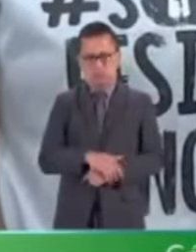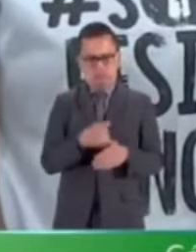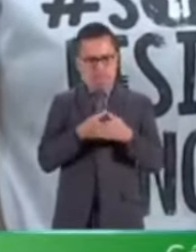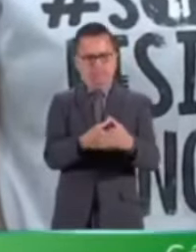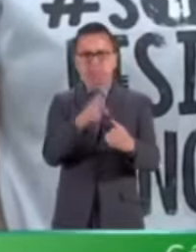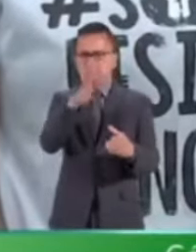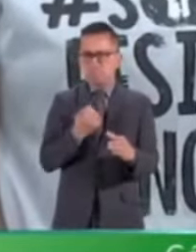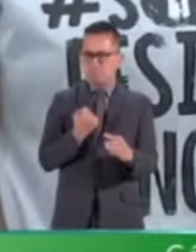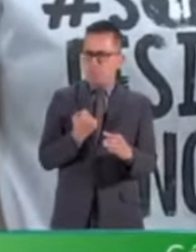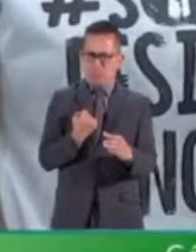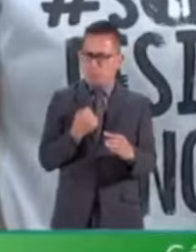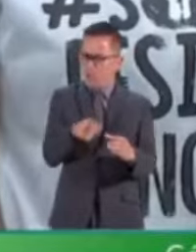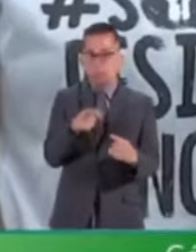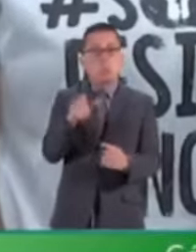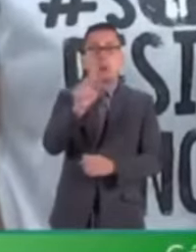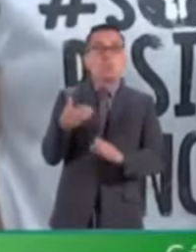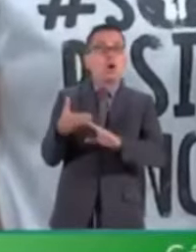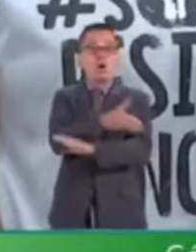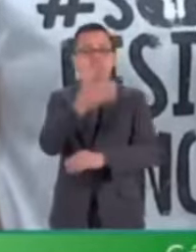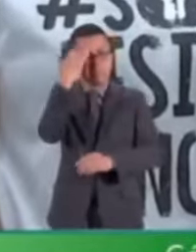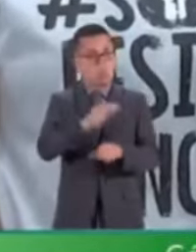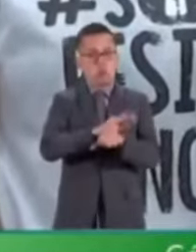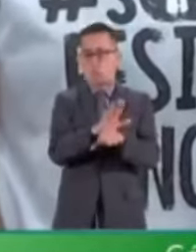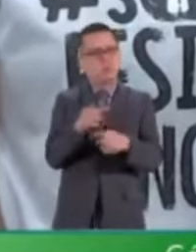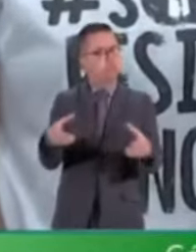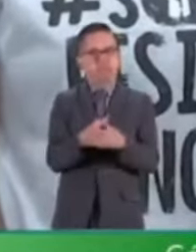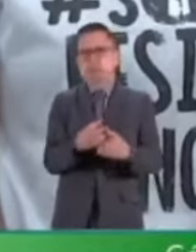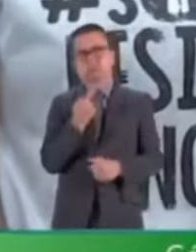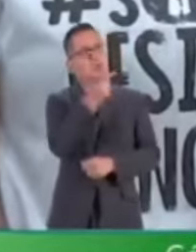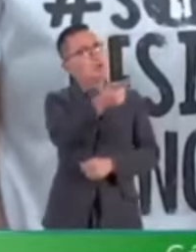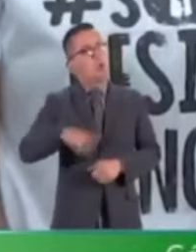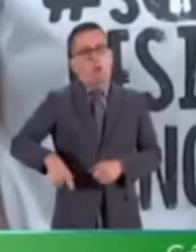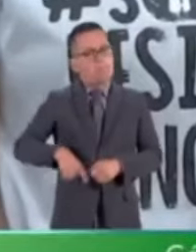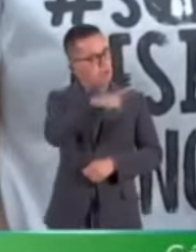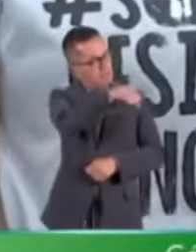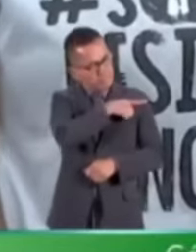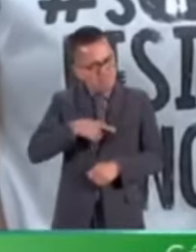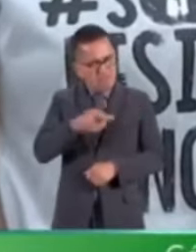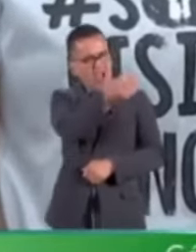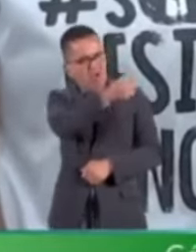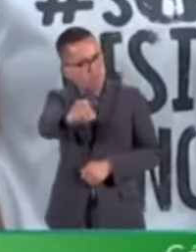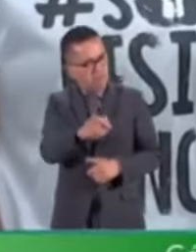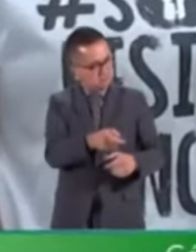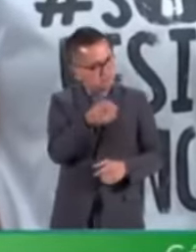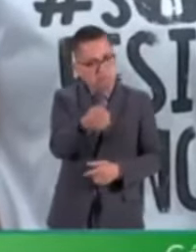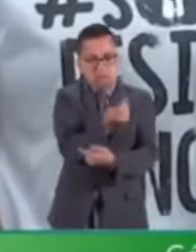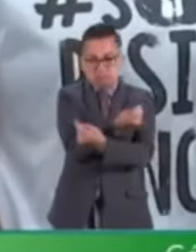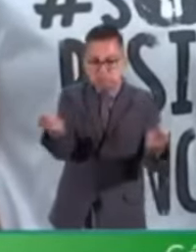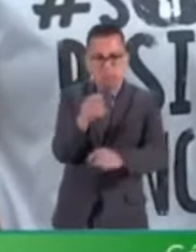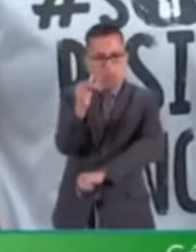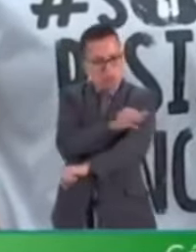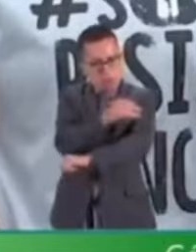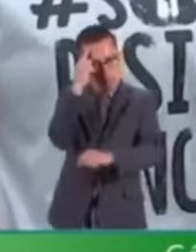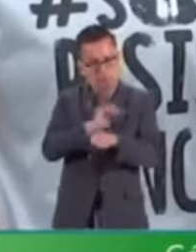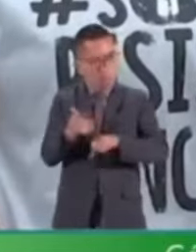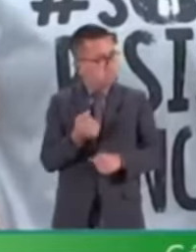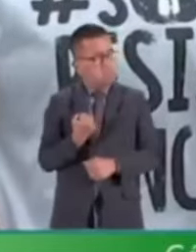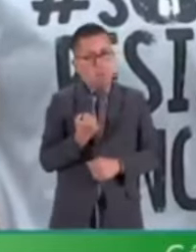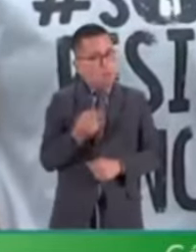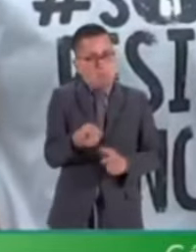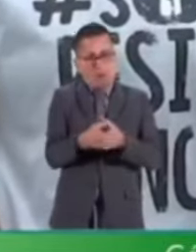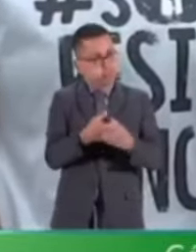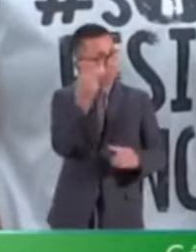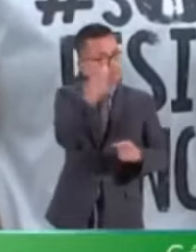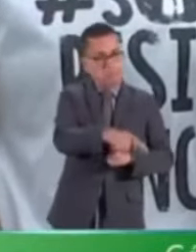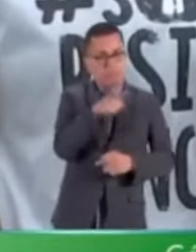más difíciles de la pandemia, para obligar al gobierno a la cobertura de todas las vacunas en contra del COVID. No podemos dar la